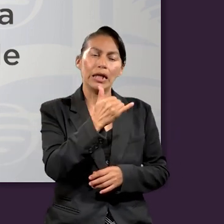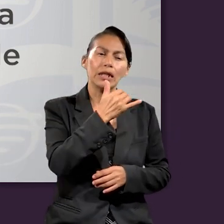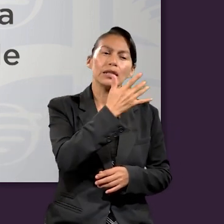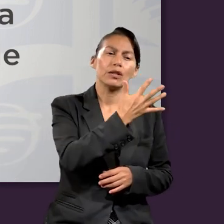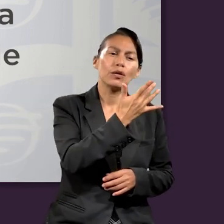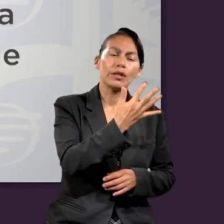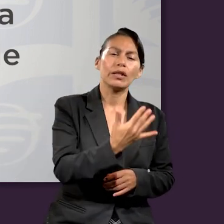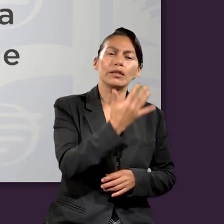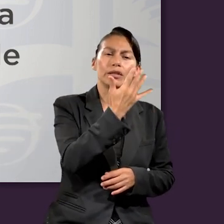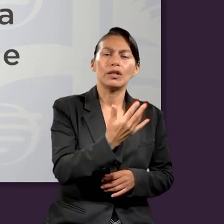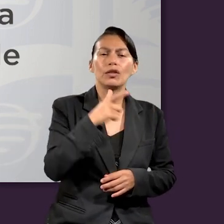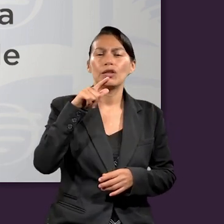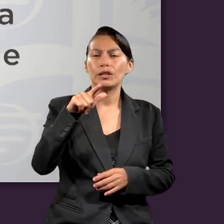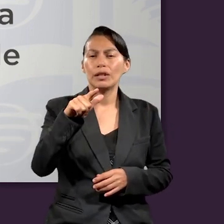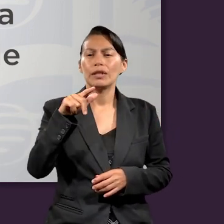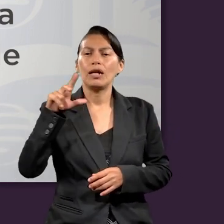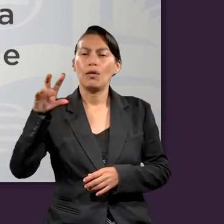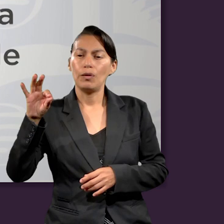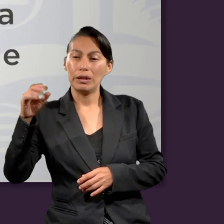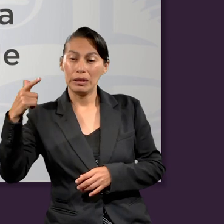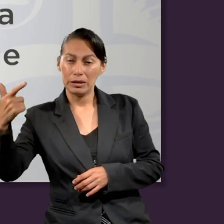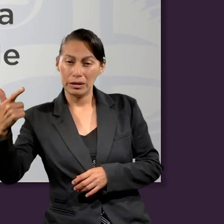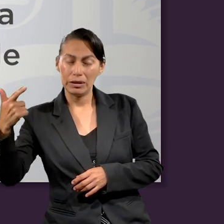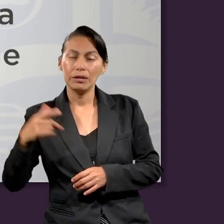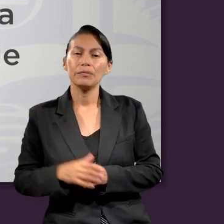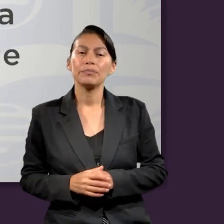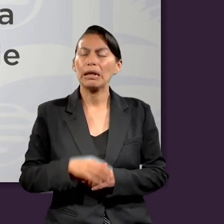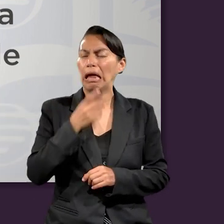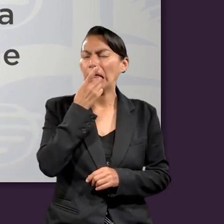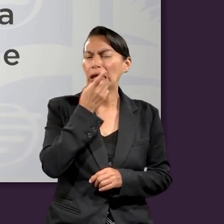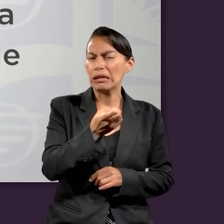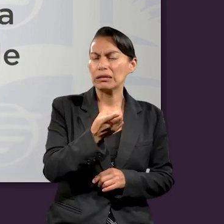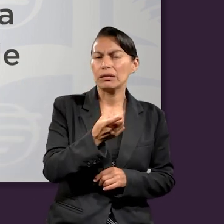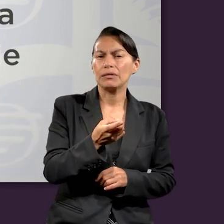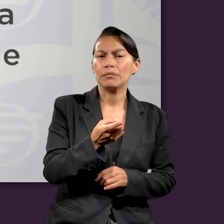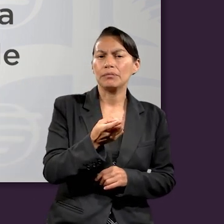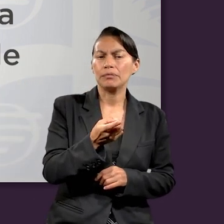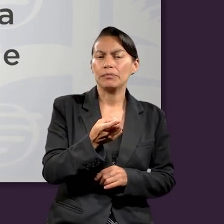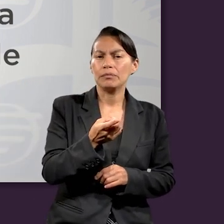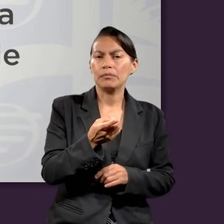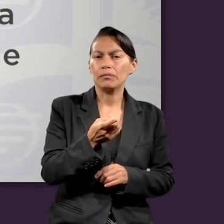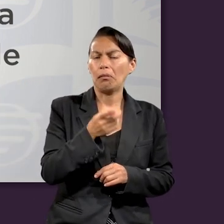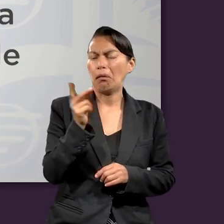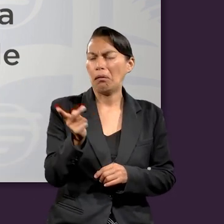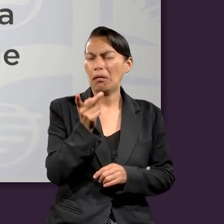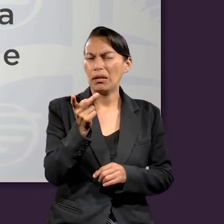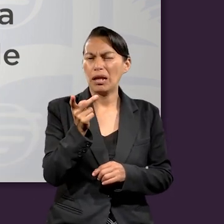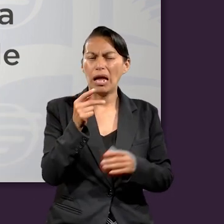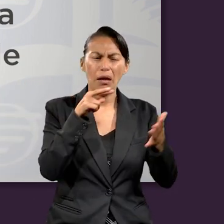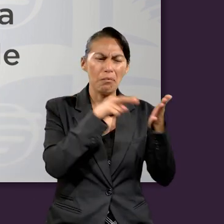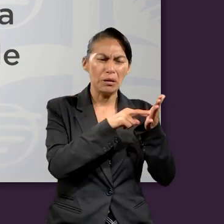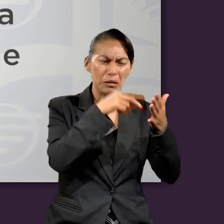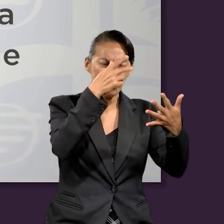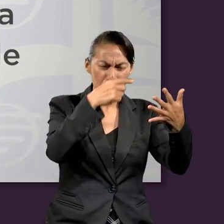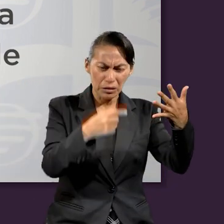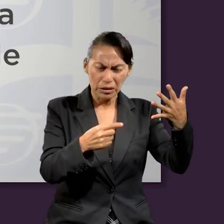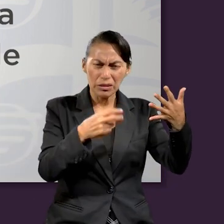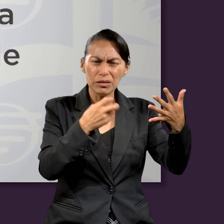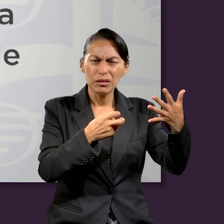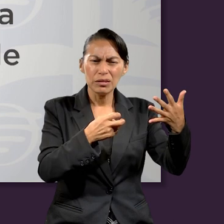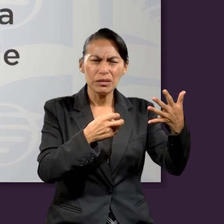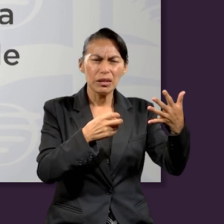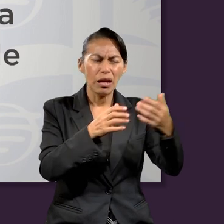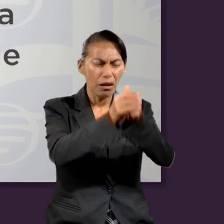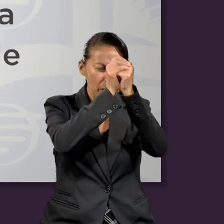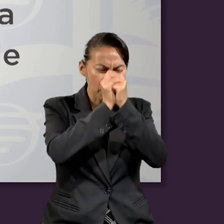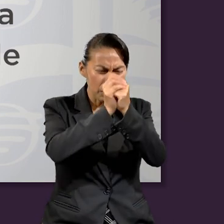51, 17 y 47, menciona, y la pregunta es esta, ¿qué se descubre en estos versículos